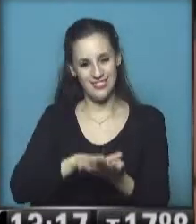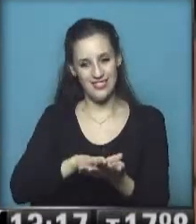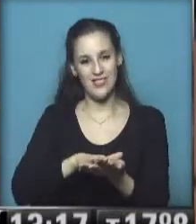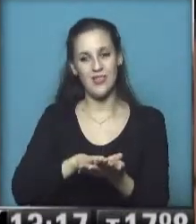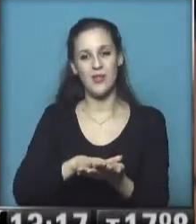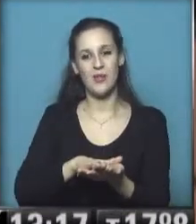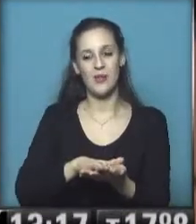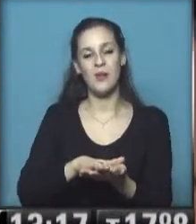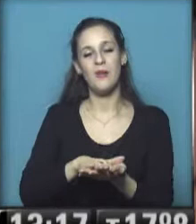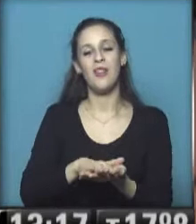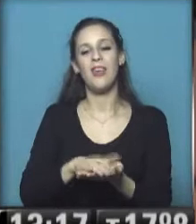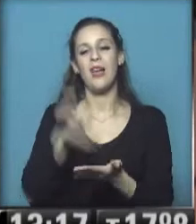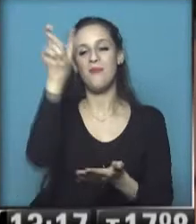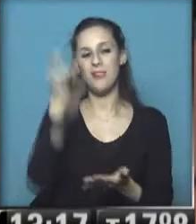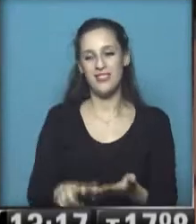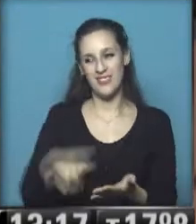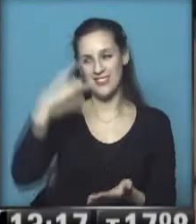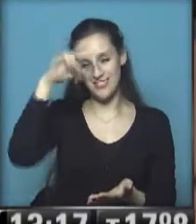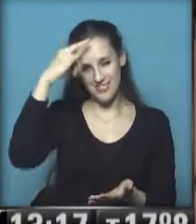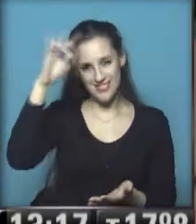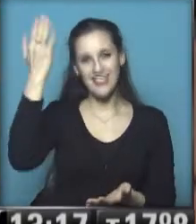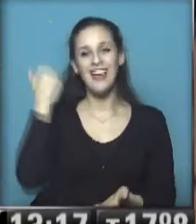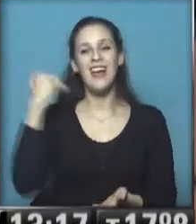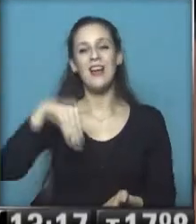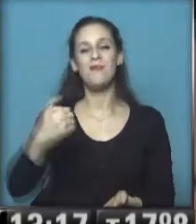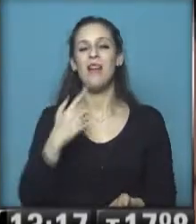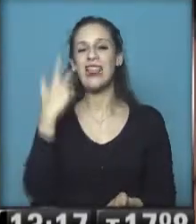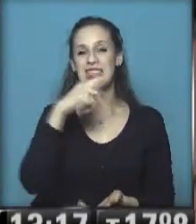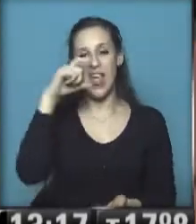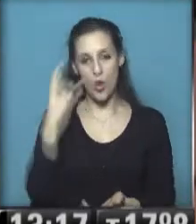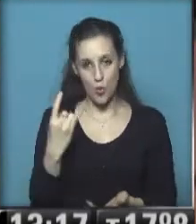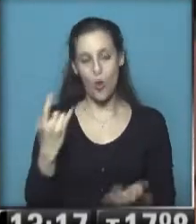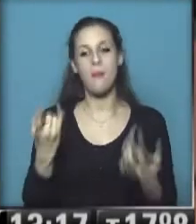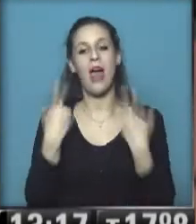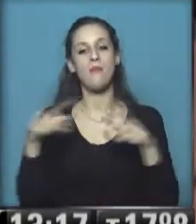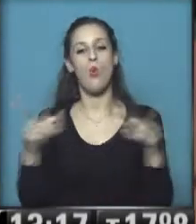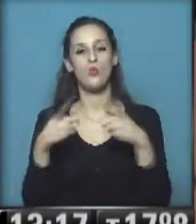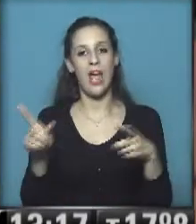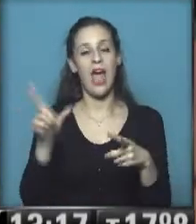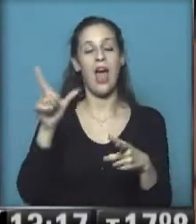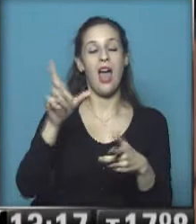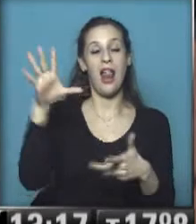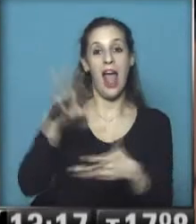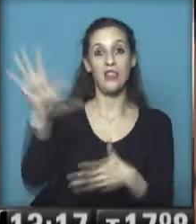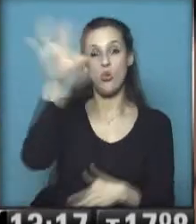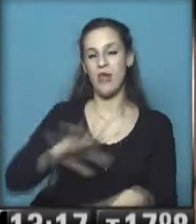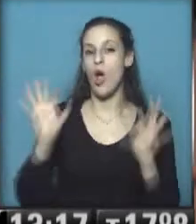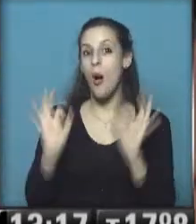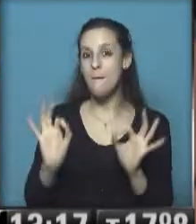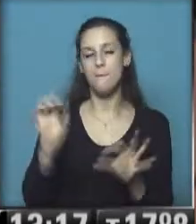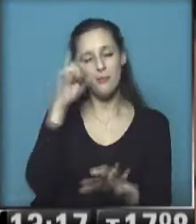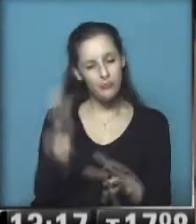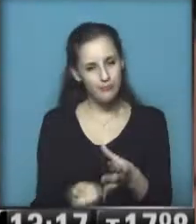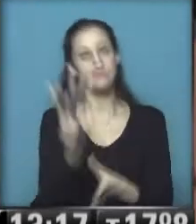genio inspirador que ha sido Eduardo Mateo para la música de toda Latinoamérica. Guilherme de Alencar Pinto, el biógrafo, está